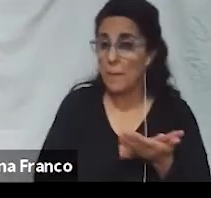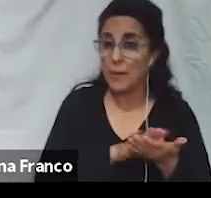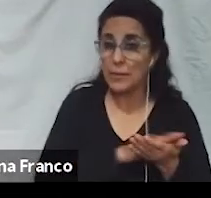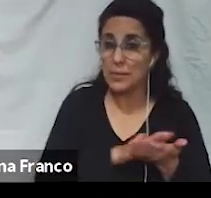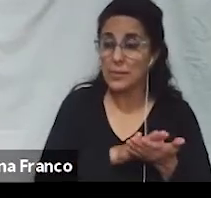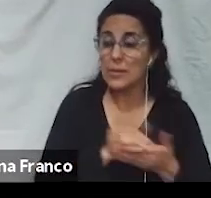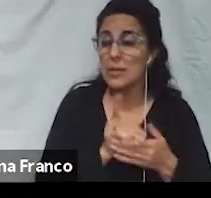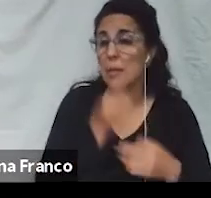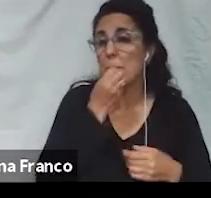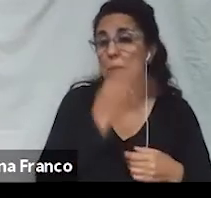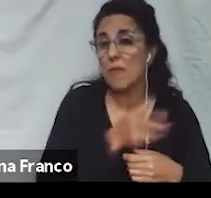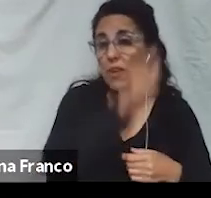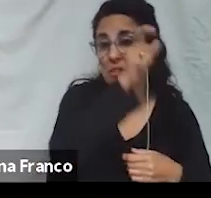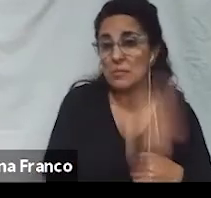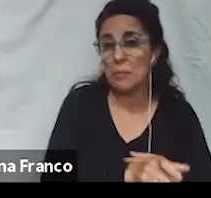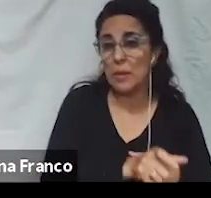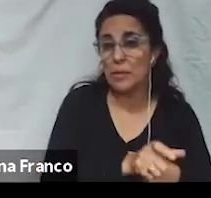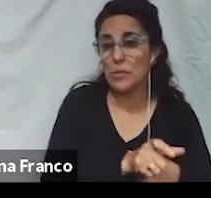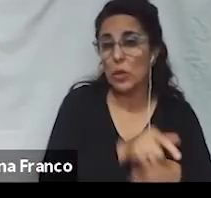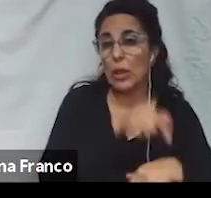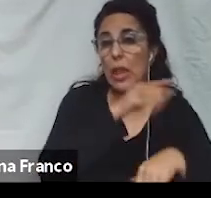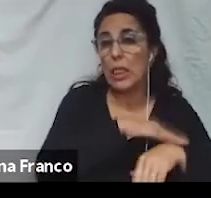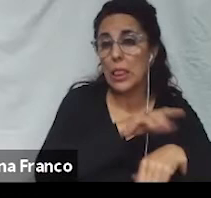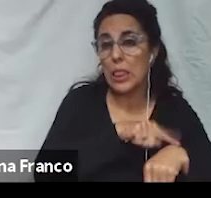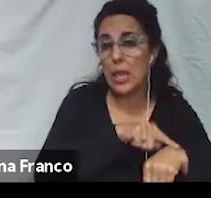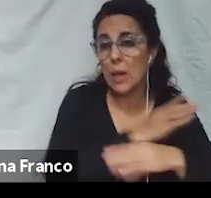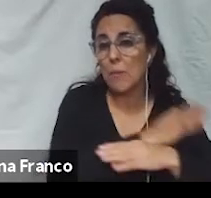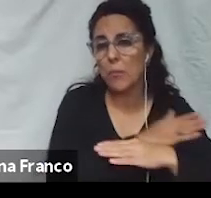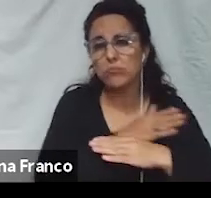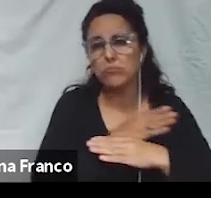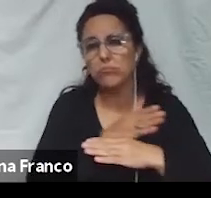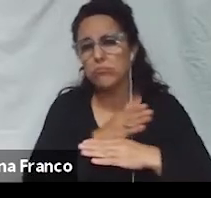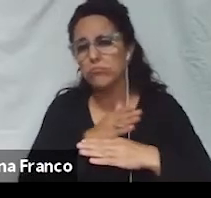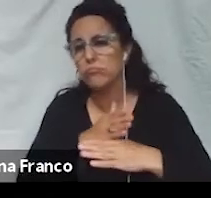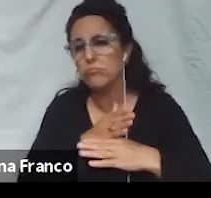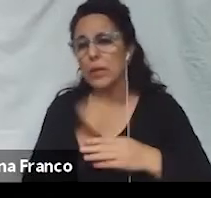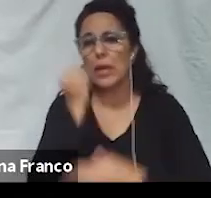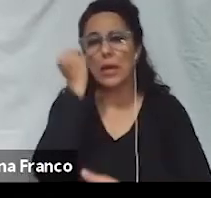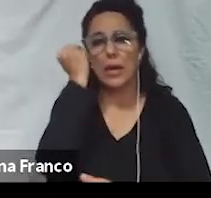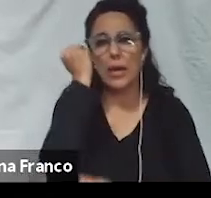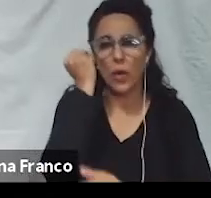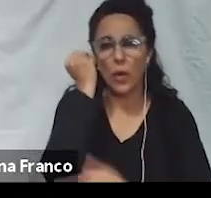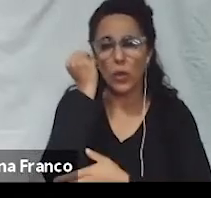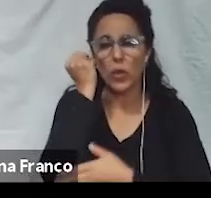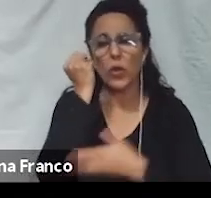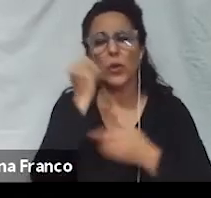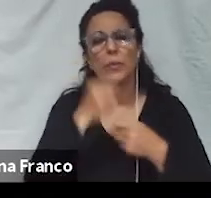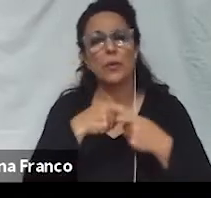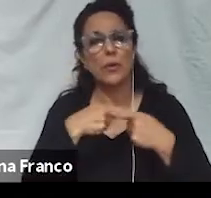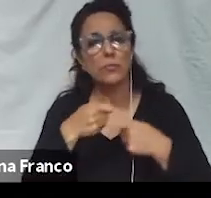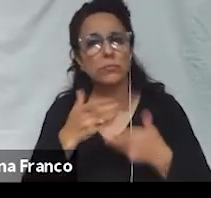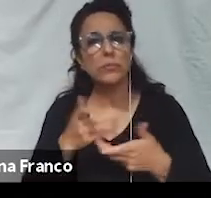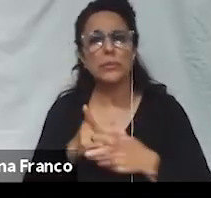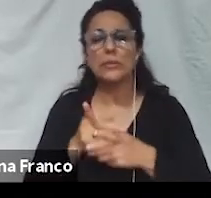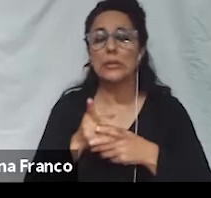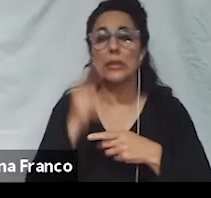basa en la preferencia del cliente, del tiempo que dispone, los recursos también económicos,